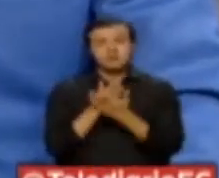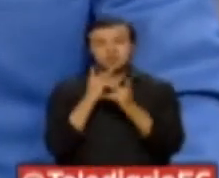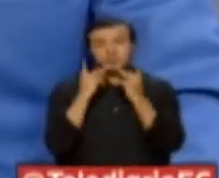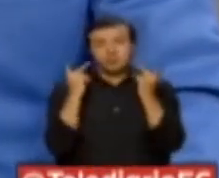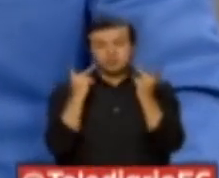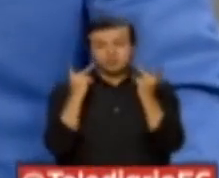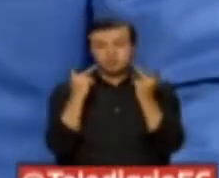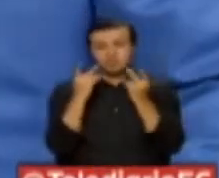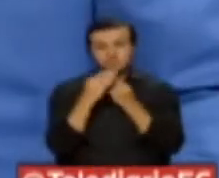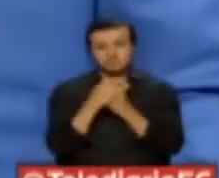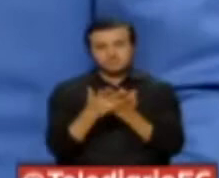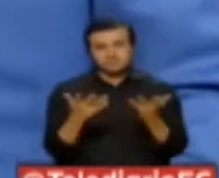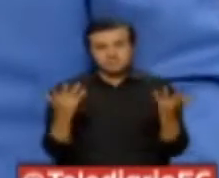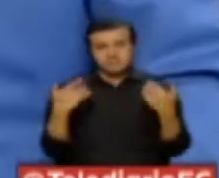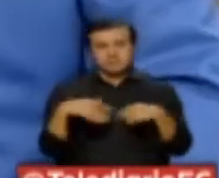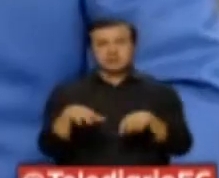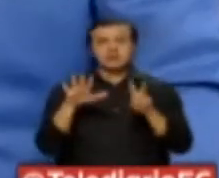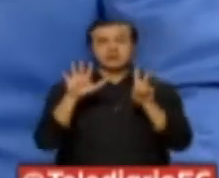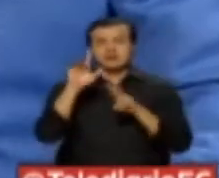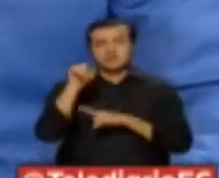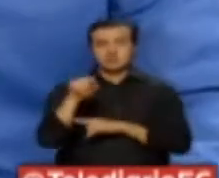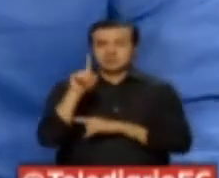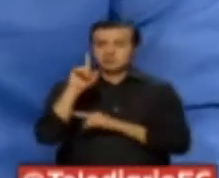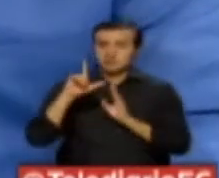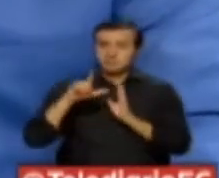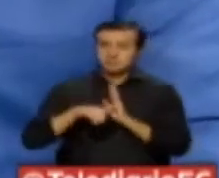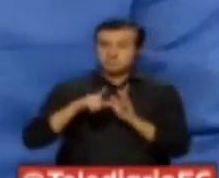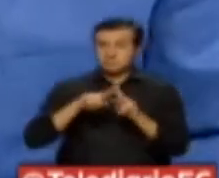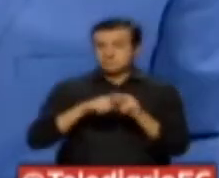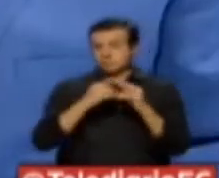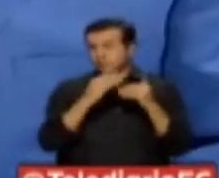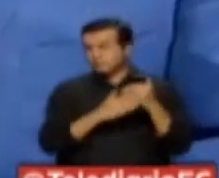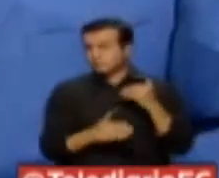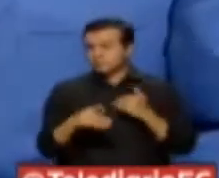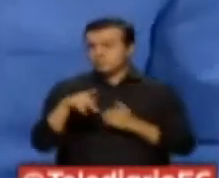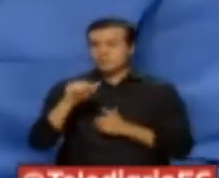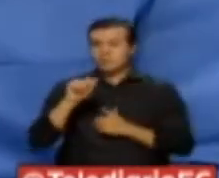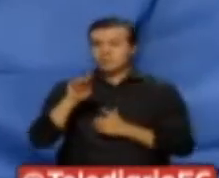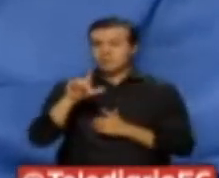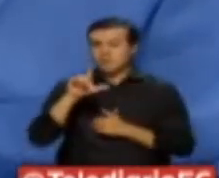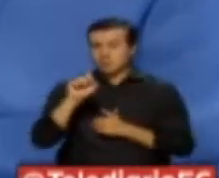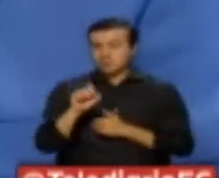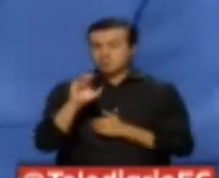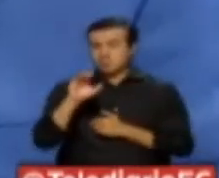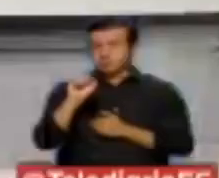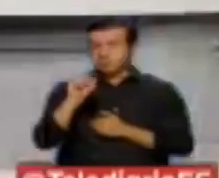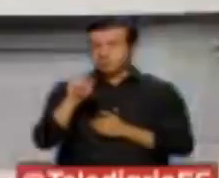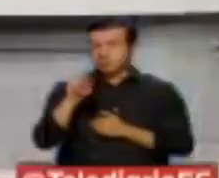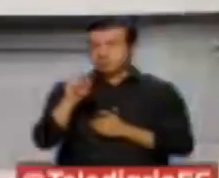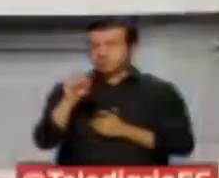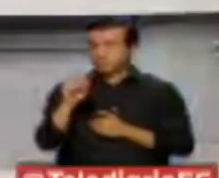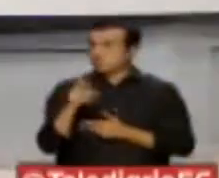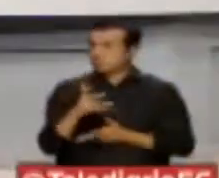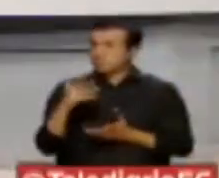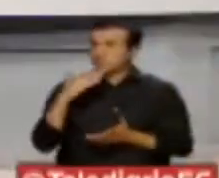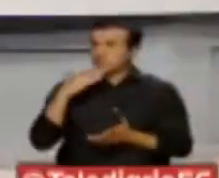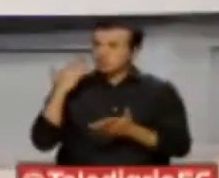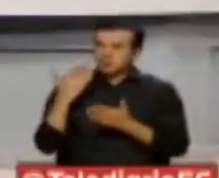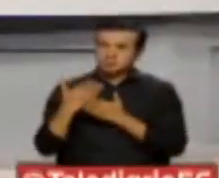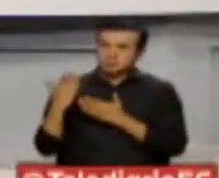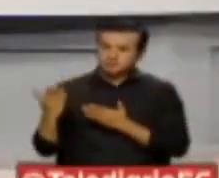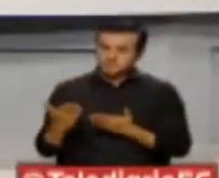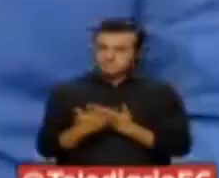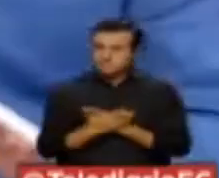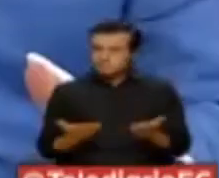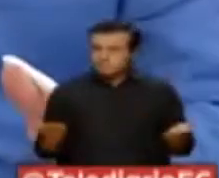de comunicación son las siete de la mañana con un minuto iniciamos con pablo campana ministro de comercio exterior buen día gracias por estar